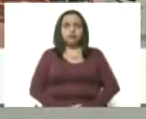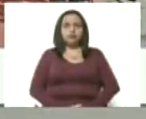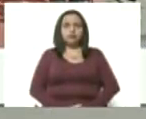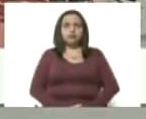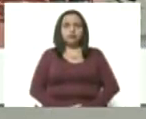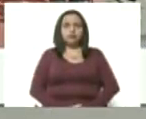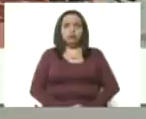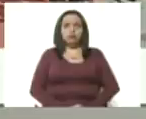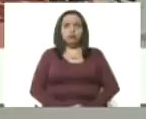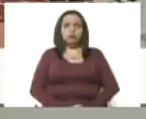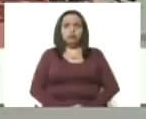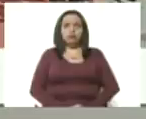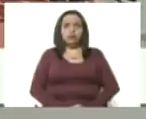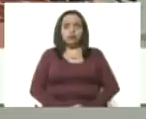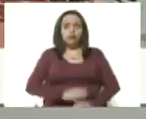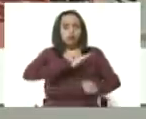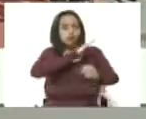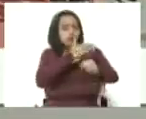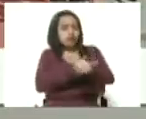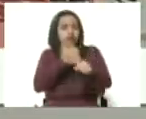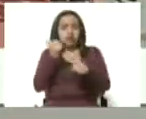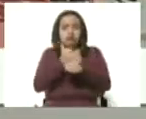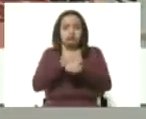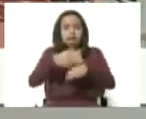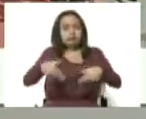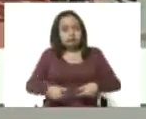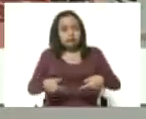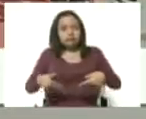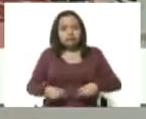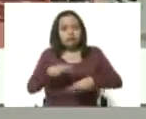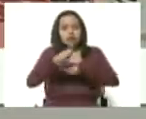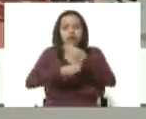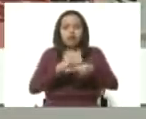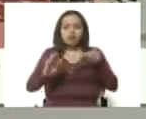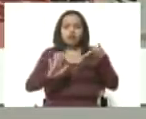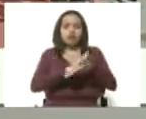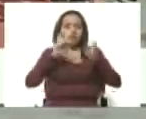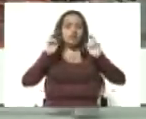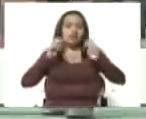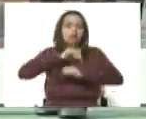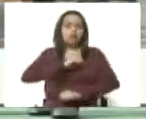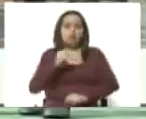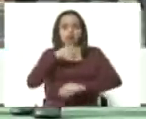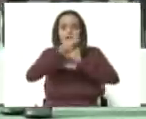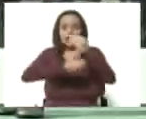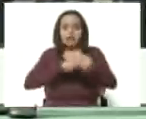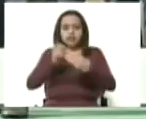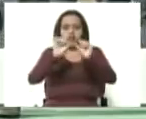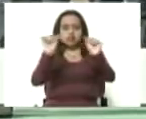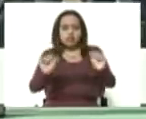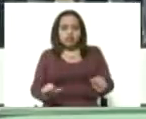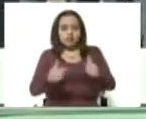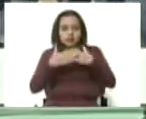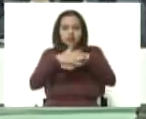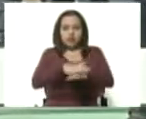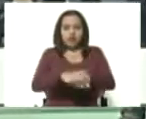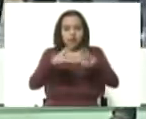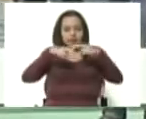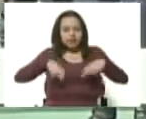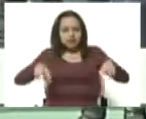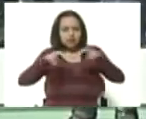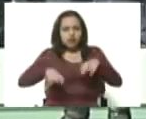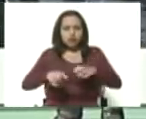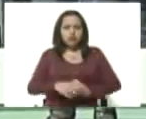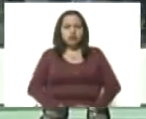Un arduo trabajo se ha hecho en materia policial, la creación del Sistema Integrado de Investigación